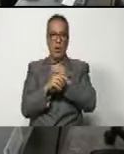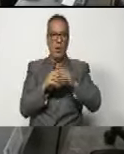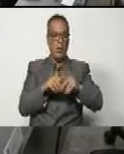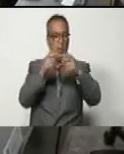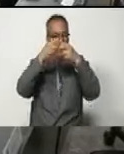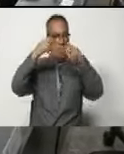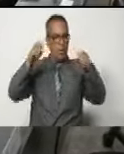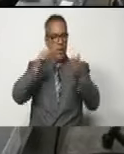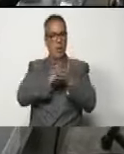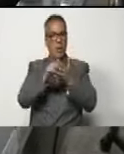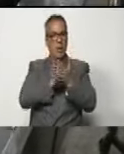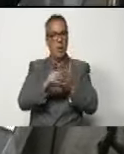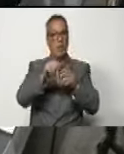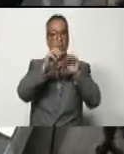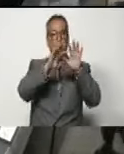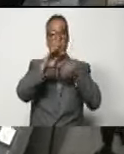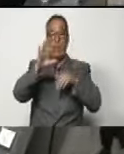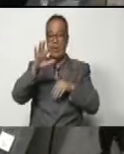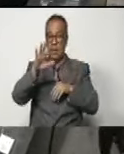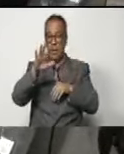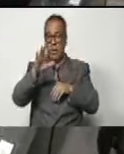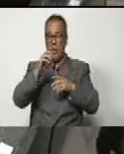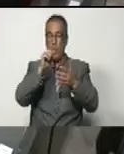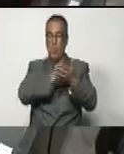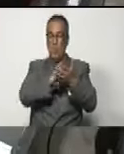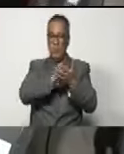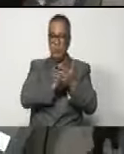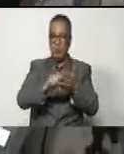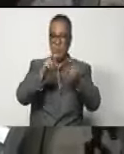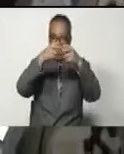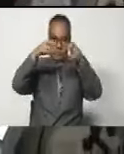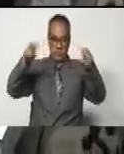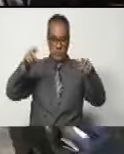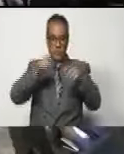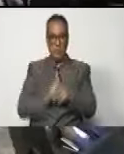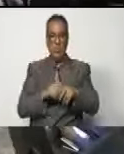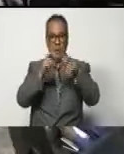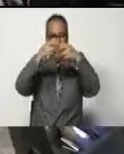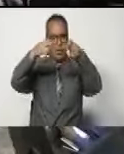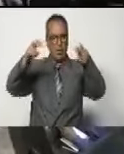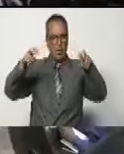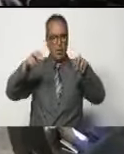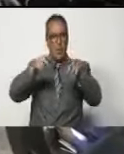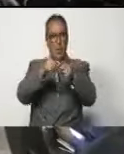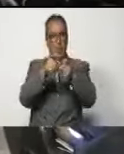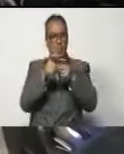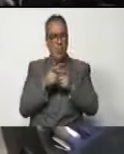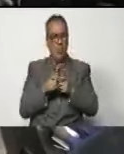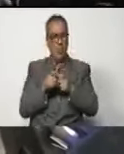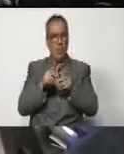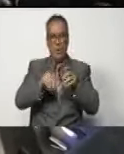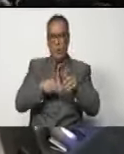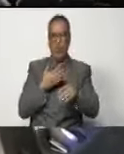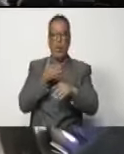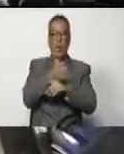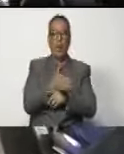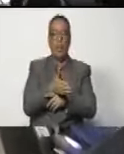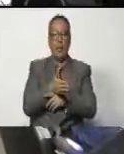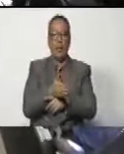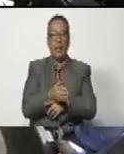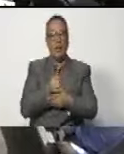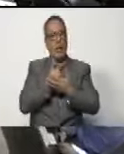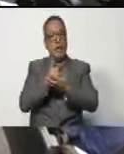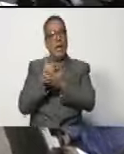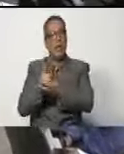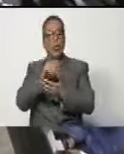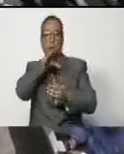del epígrafe del artículo 95, el cual queda redactado en los siguientes términos. Epígrafe. Multa por impedir acceso a animales de asistencia.